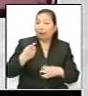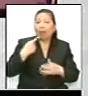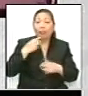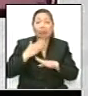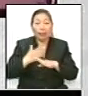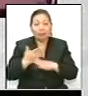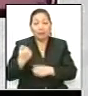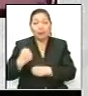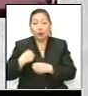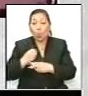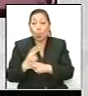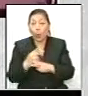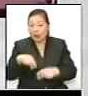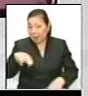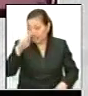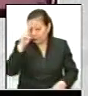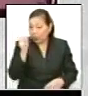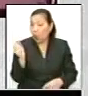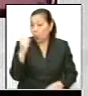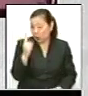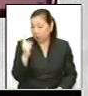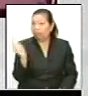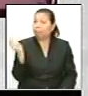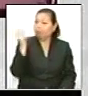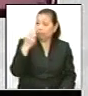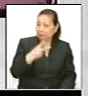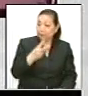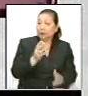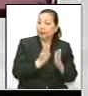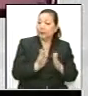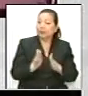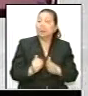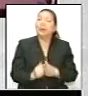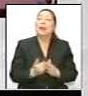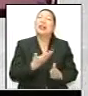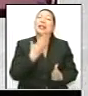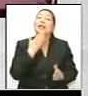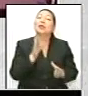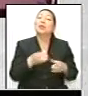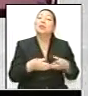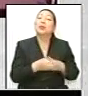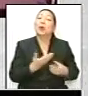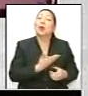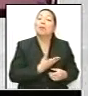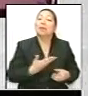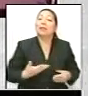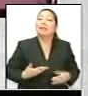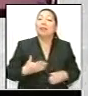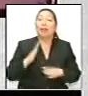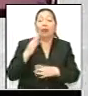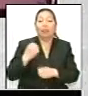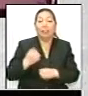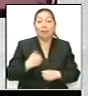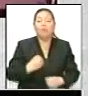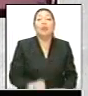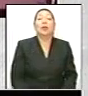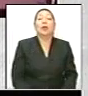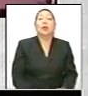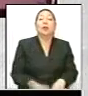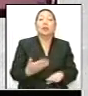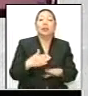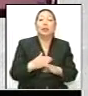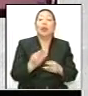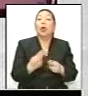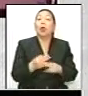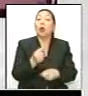y ciberseguridad en el Perú, coordinada por el presidente de la Comisión de Defensa Nacional, Orden Interno, Desarrollo